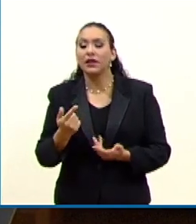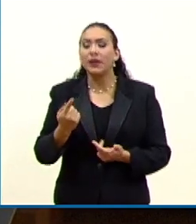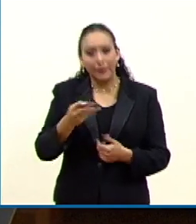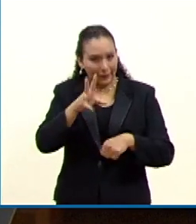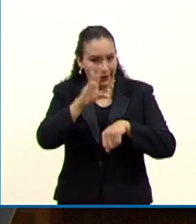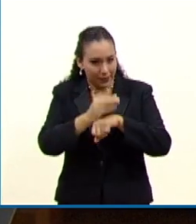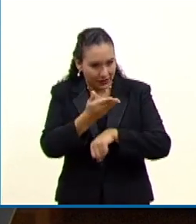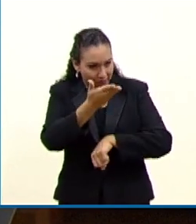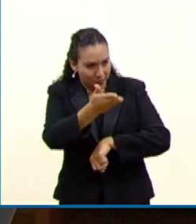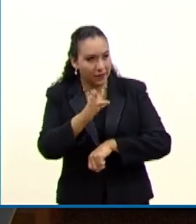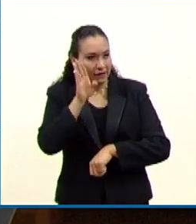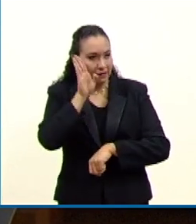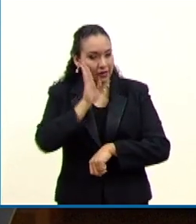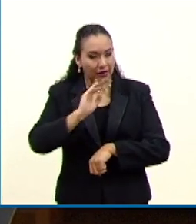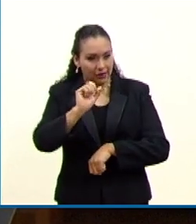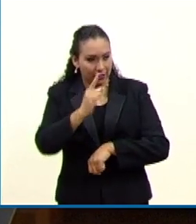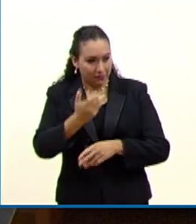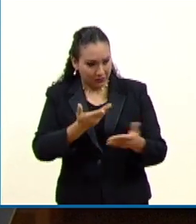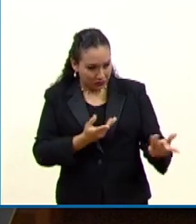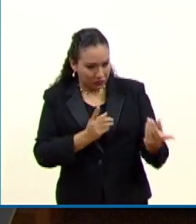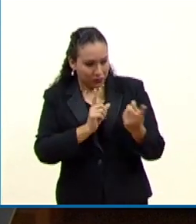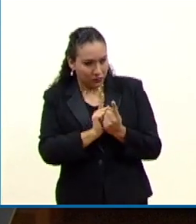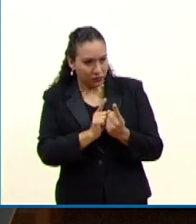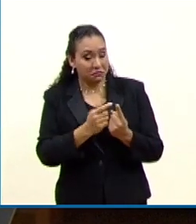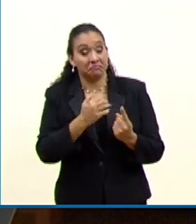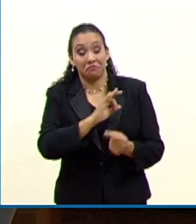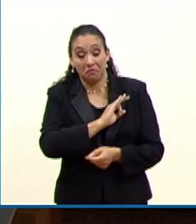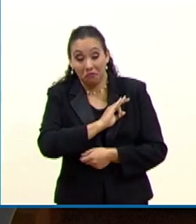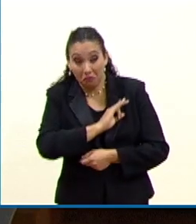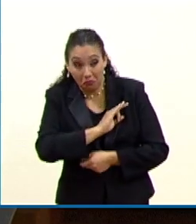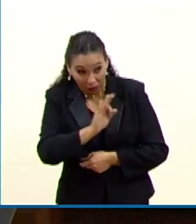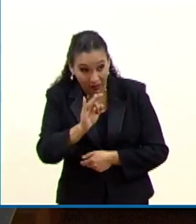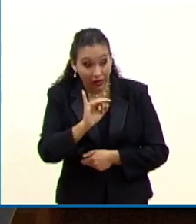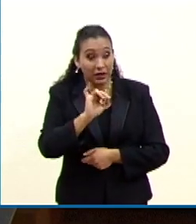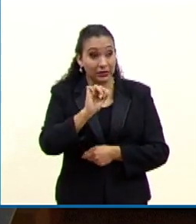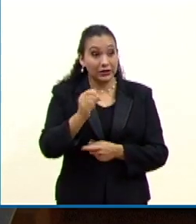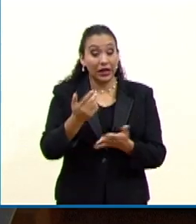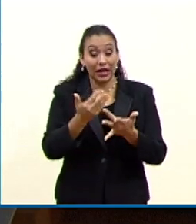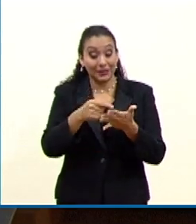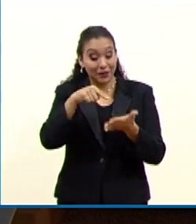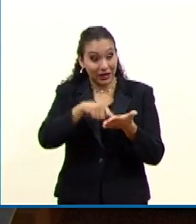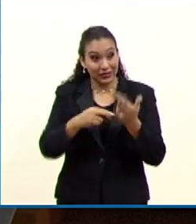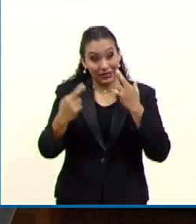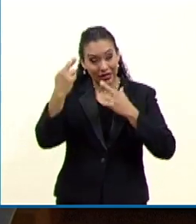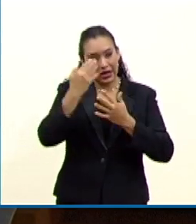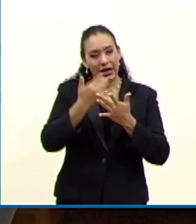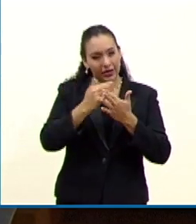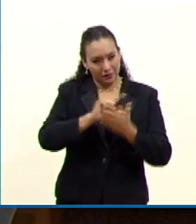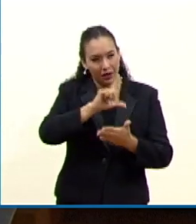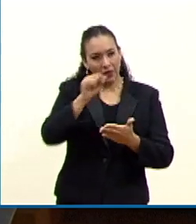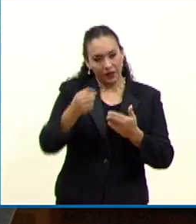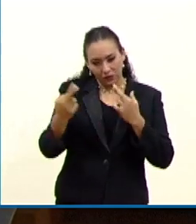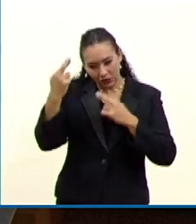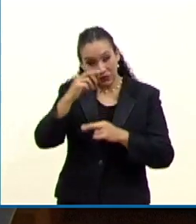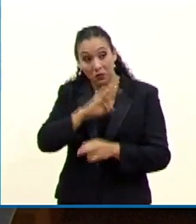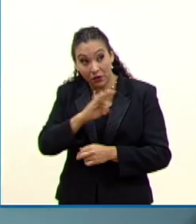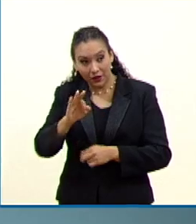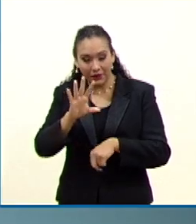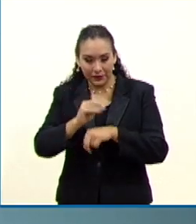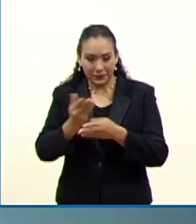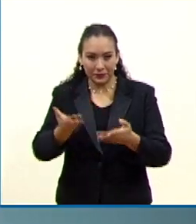solicitarle al señor ministro ponente si hay posibilidad de dejarlo en lista para poder analizar esta situación.